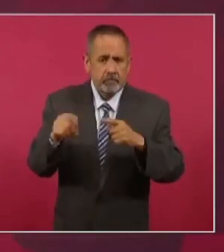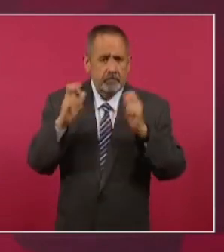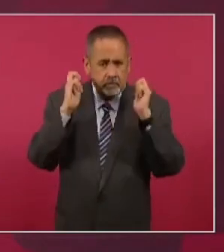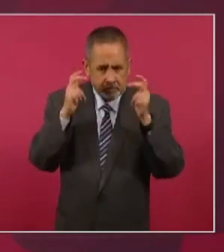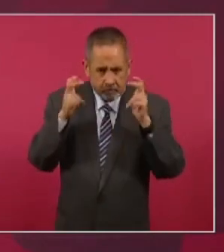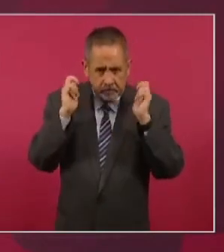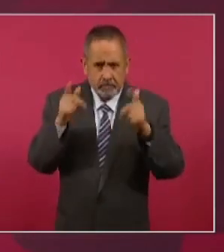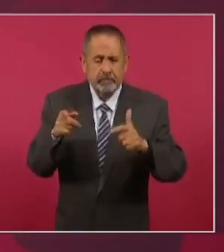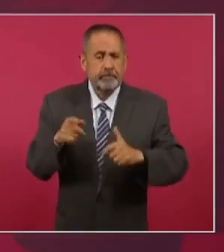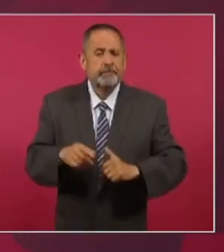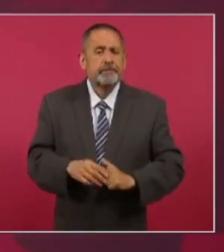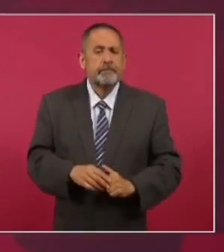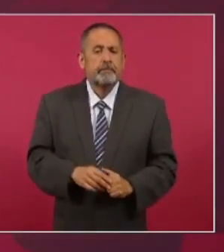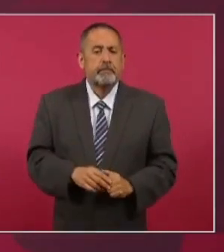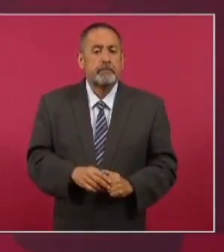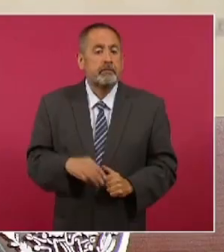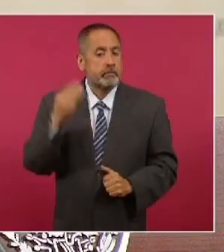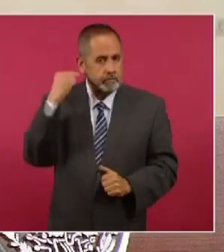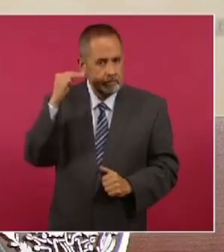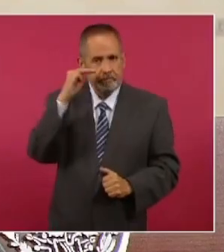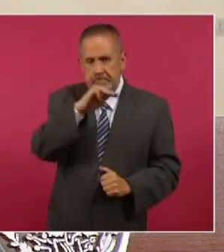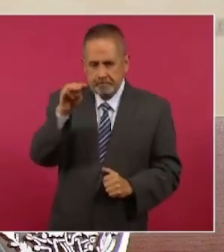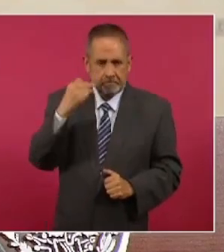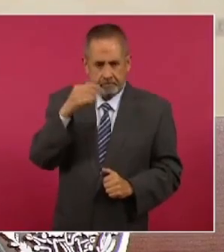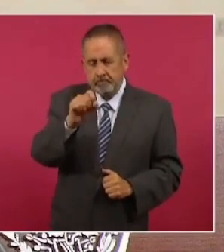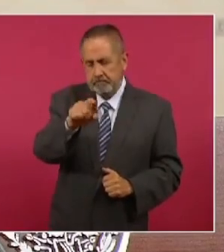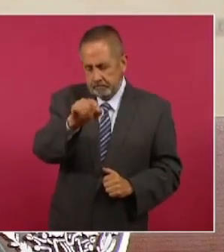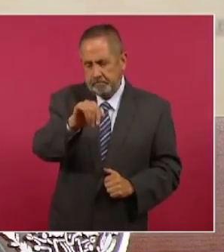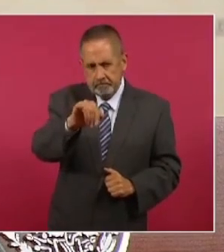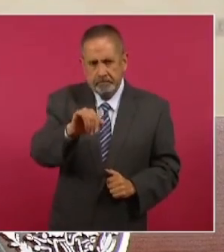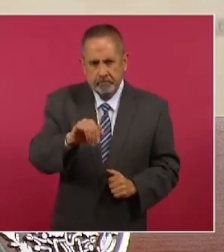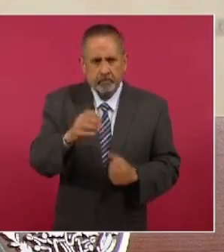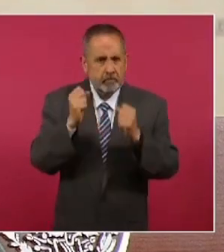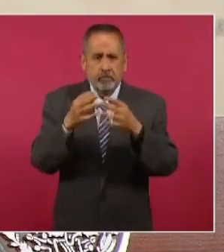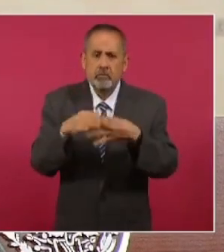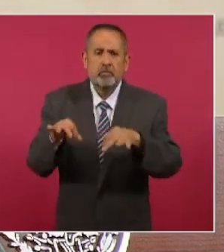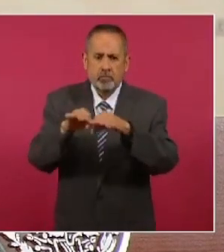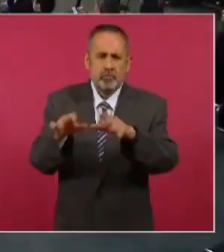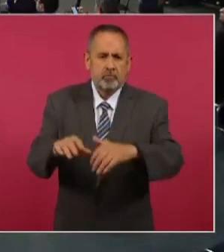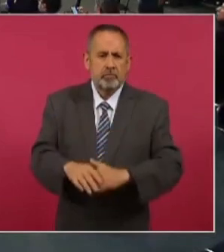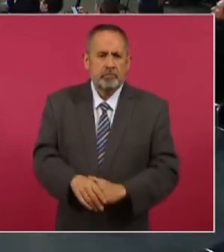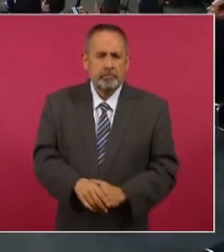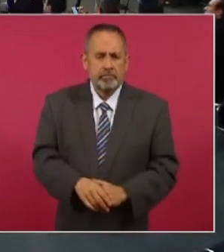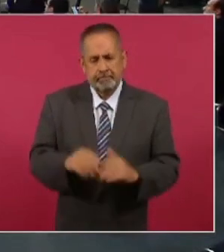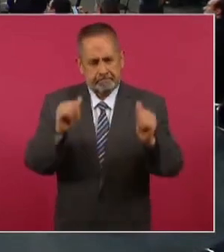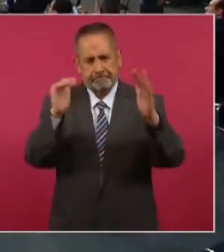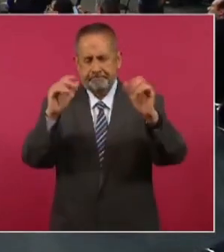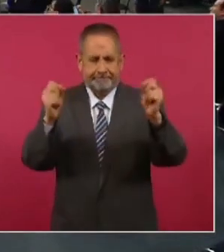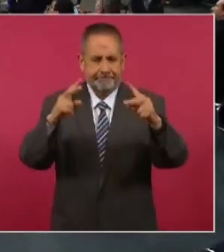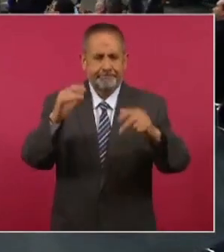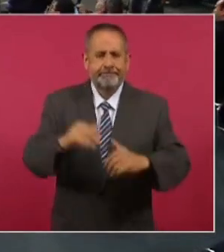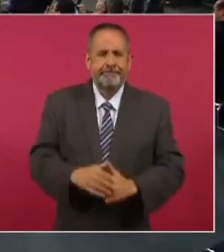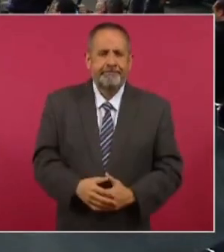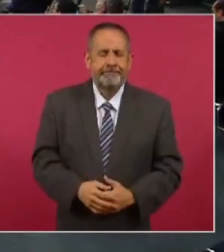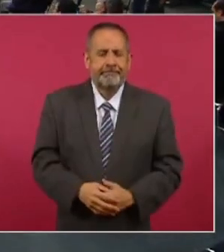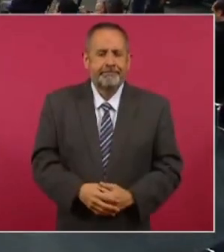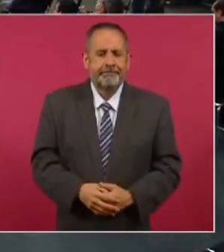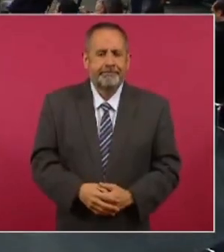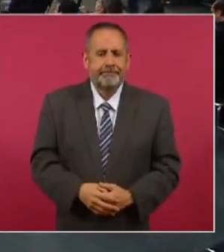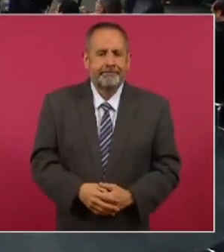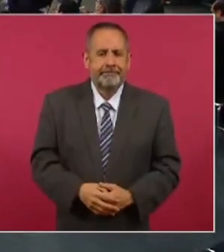Chiapas, Michoacán, son muy importantes. Bueno, ahora sí, nos vemos.